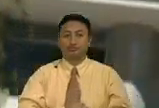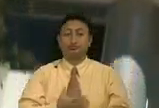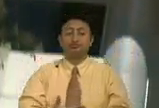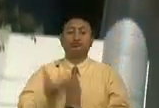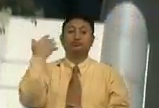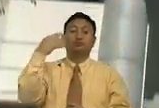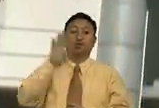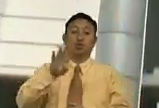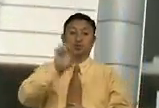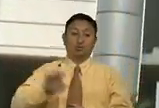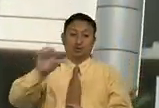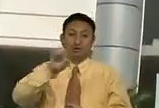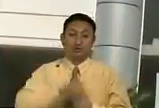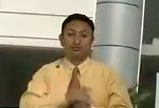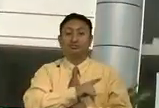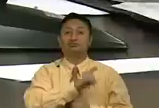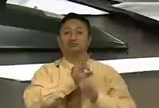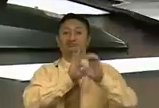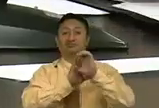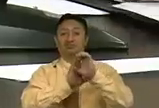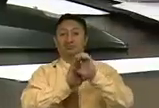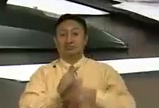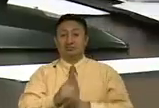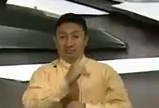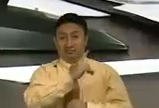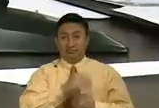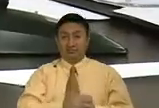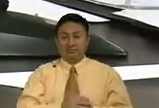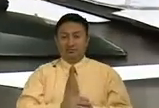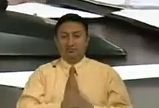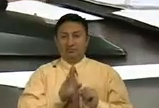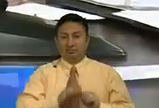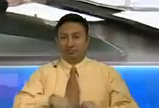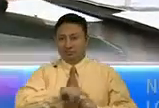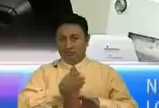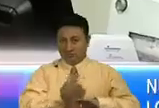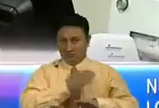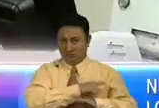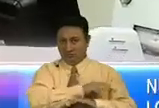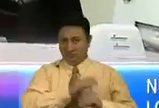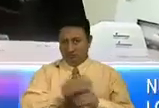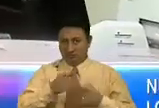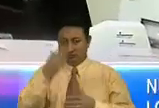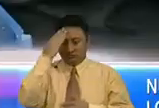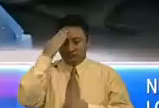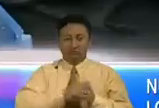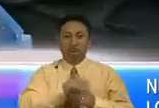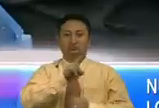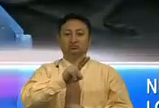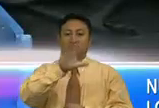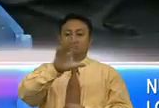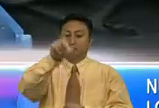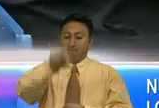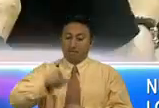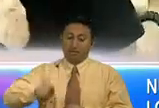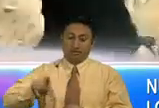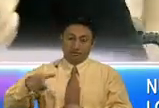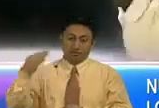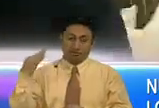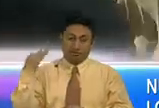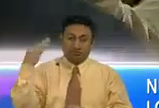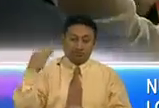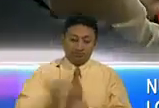enero, según el Consejo de Participación Ciudadana Transitorio, de manera preliminar se conocía que 25 personas habían postulado al cargo